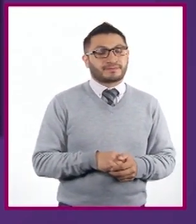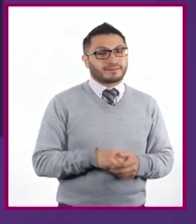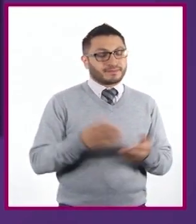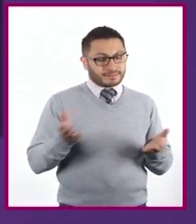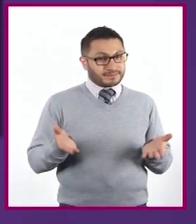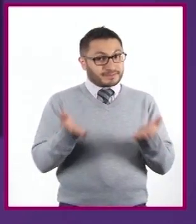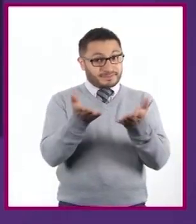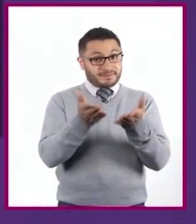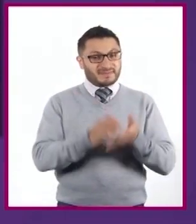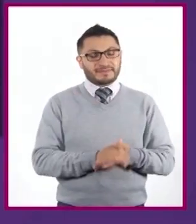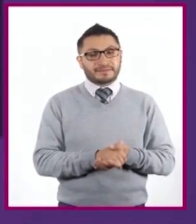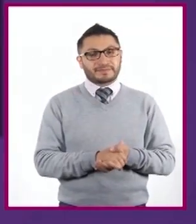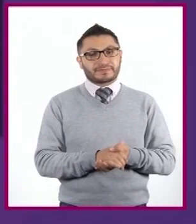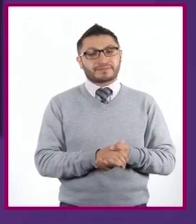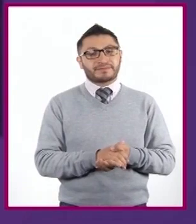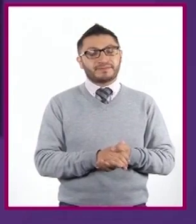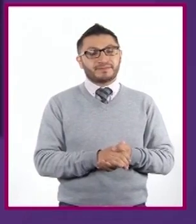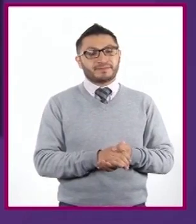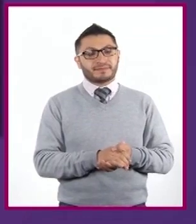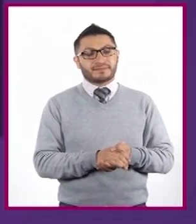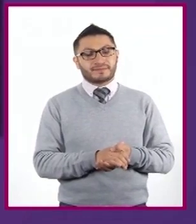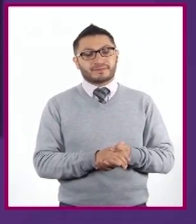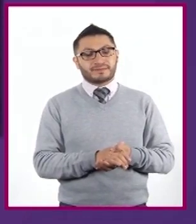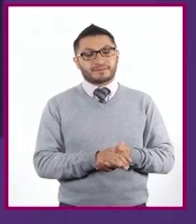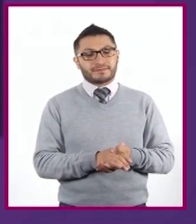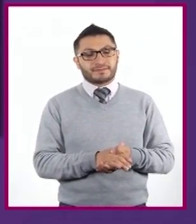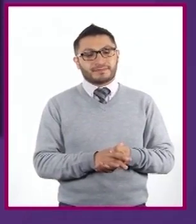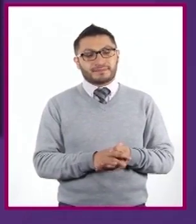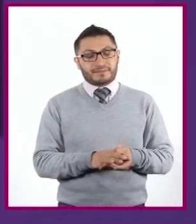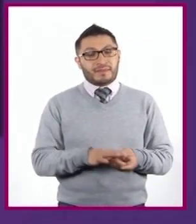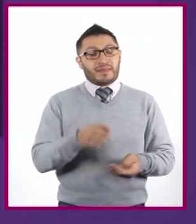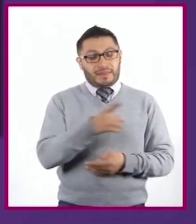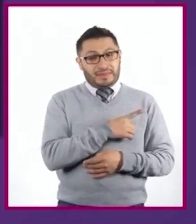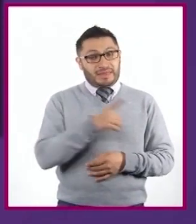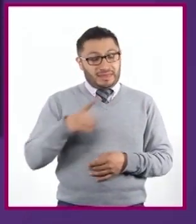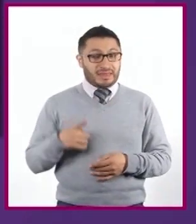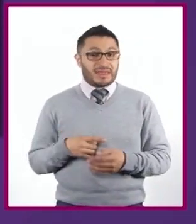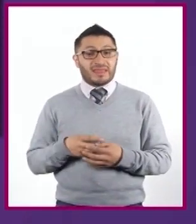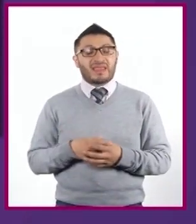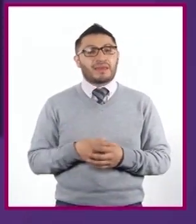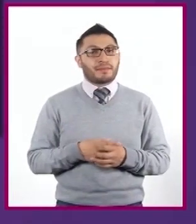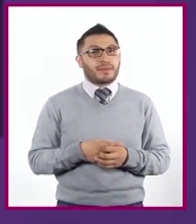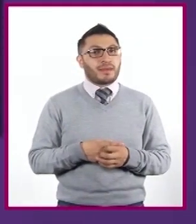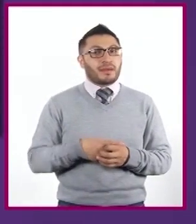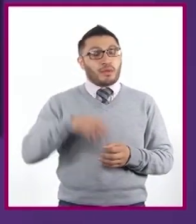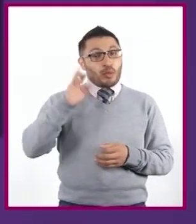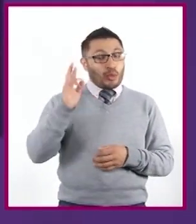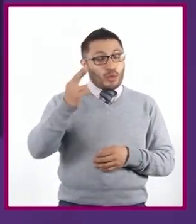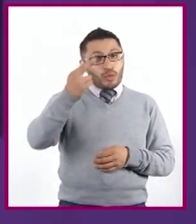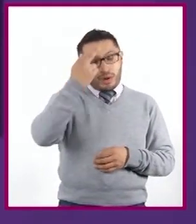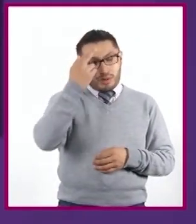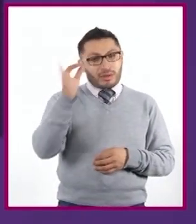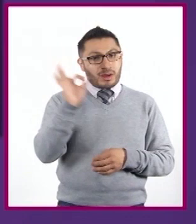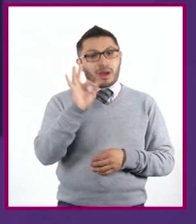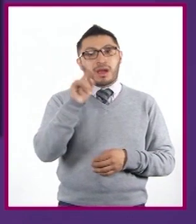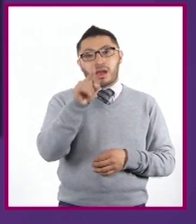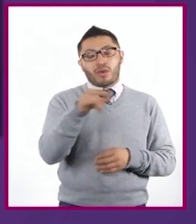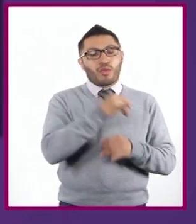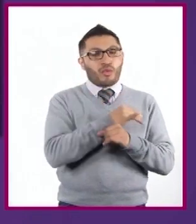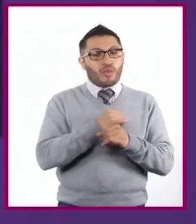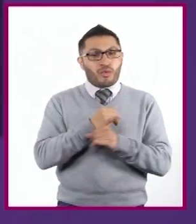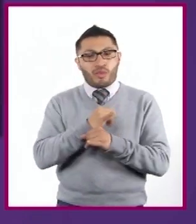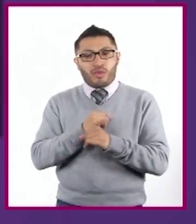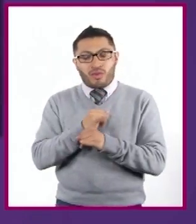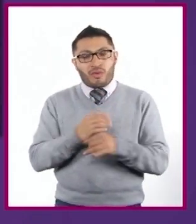Acompáñenos. Antes de iniciar con nuestro platillo, hay que tener en cuenta que al hacer una investigación